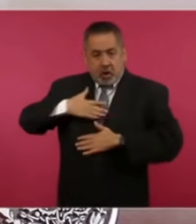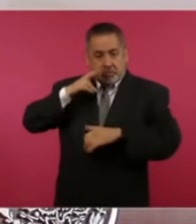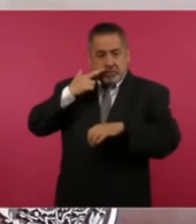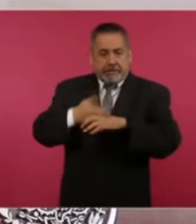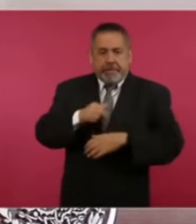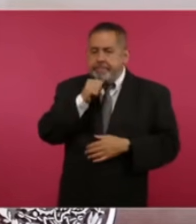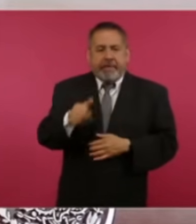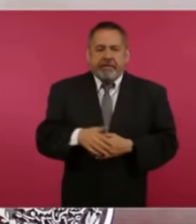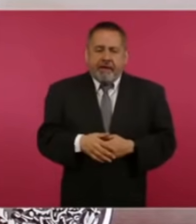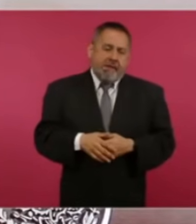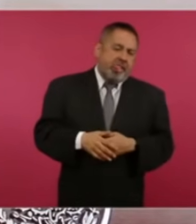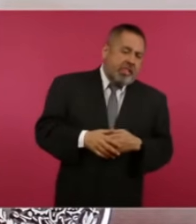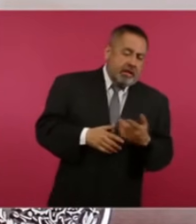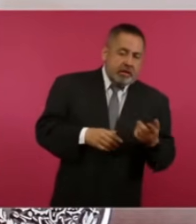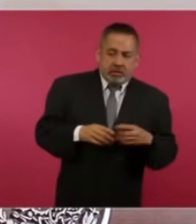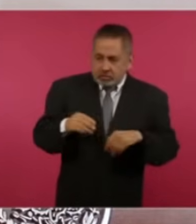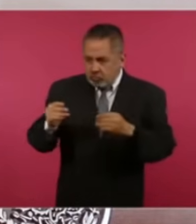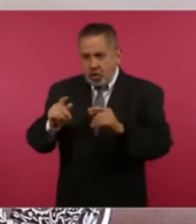gratuita, de calidad,